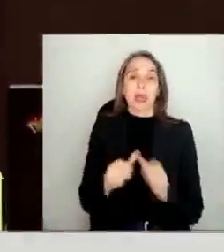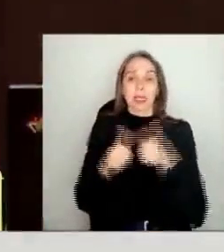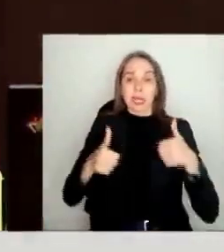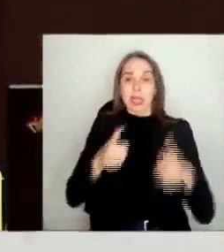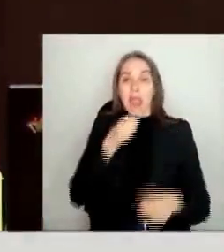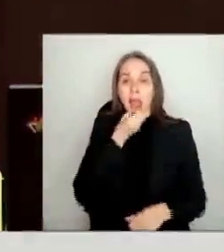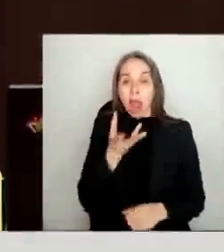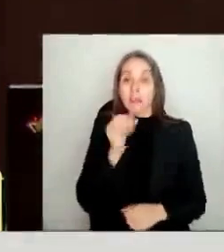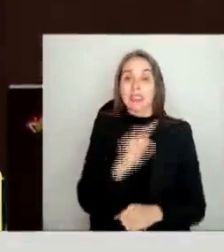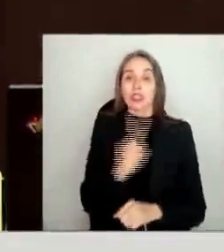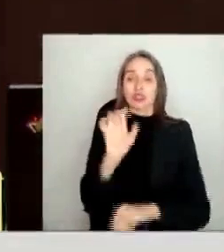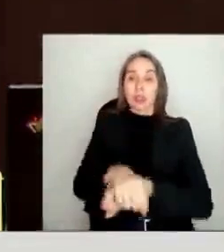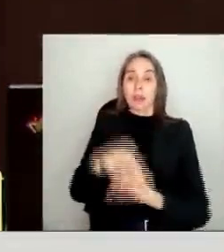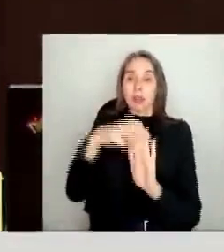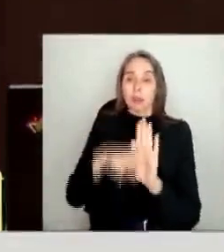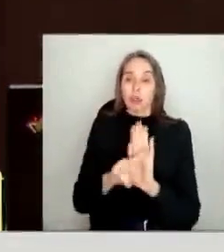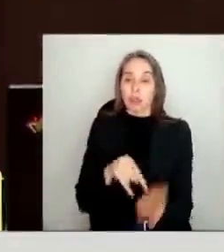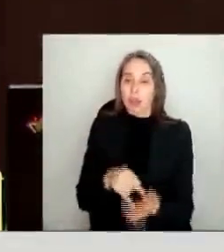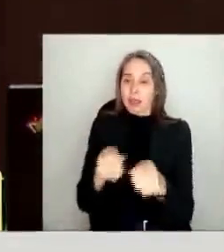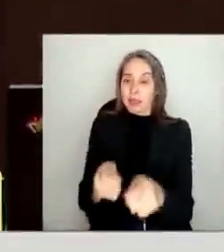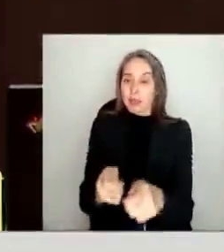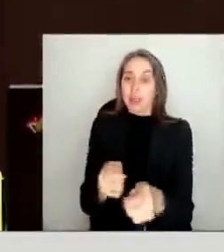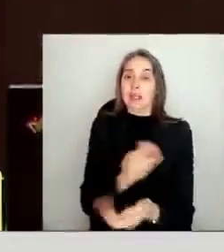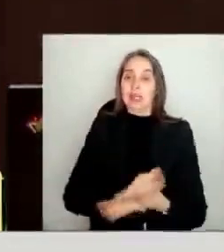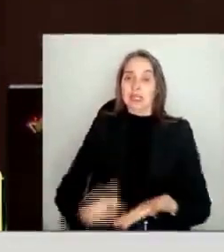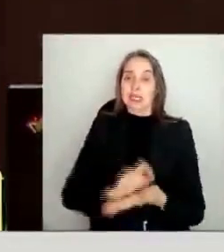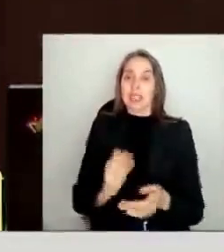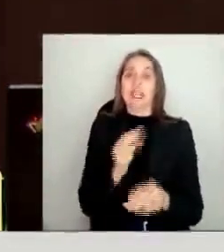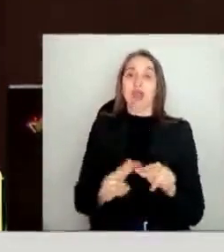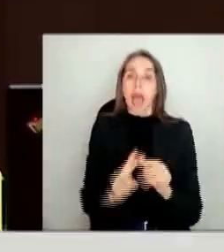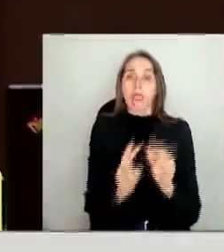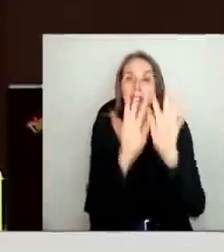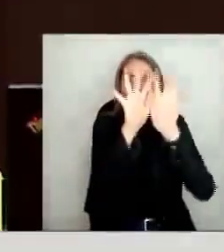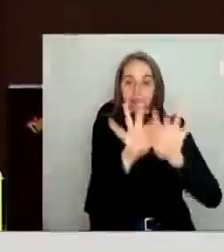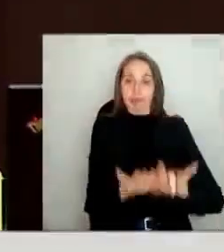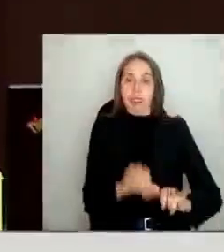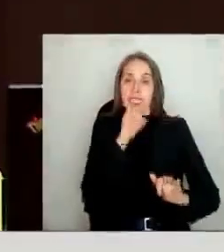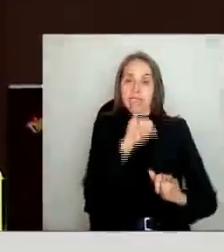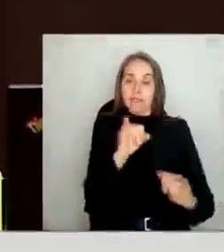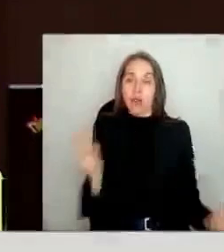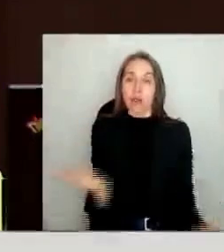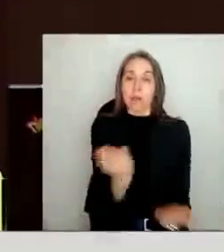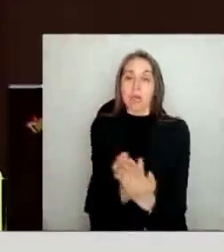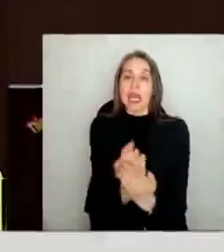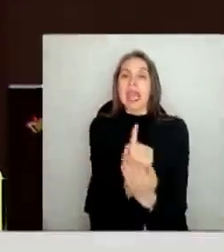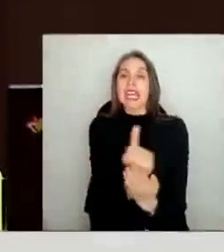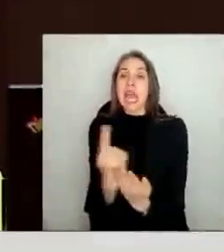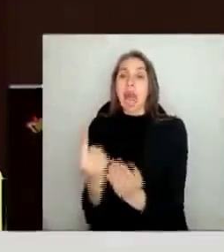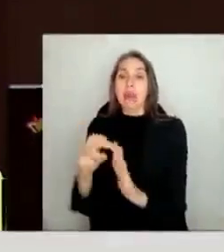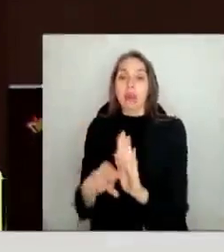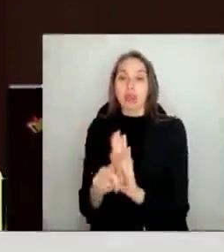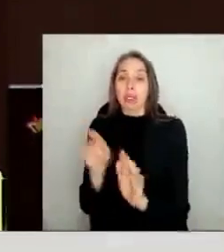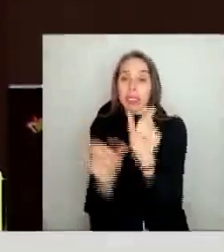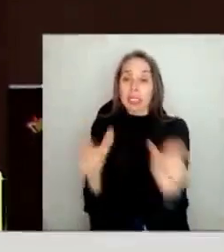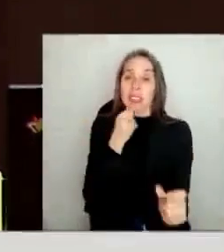proyectos de ley la secretaría trabaja un informe para cada uno de los proyectos de ley por lo tanto quienes quieran tener acceso